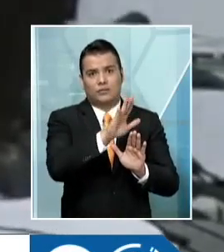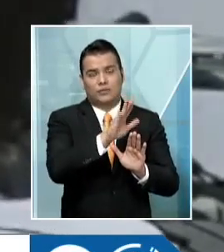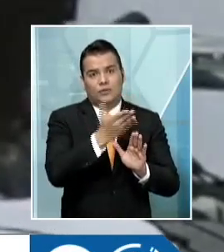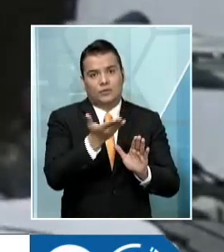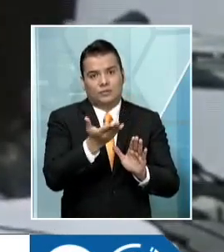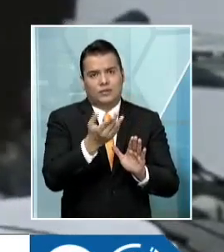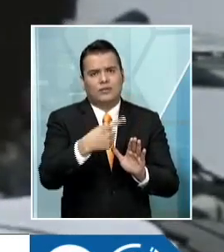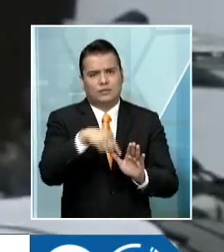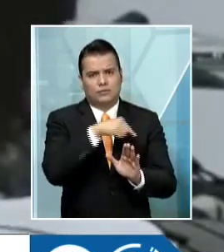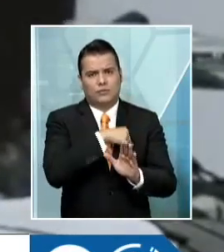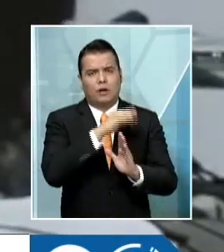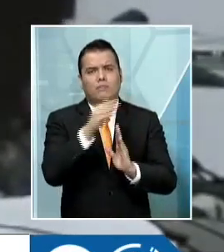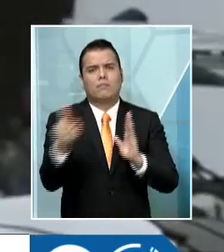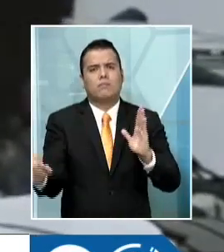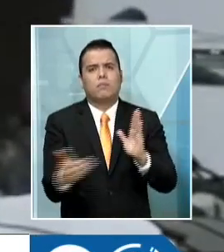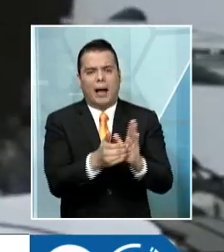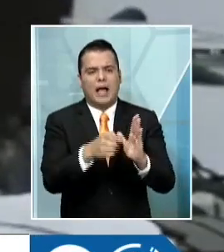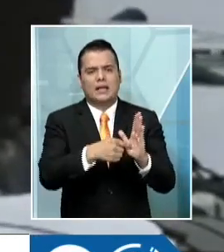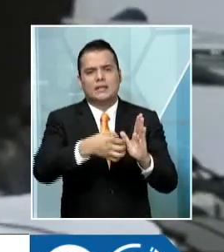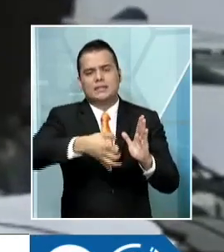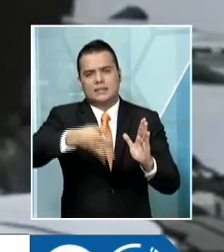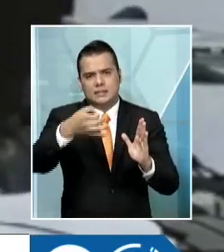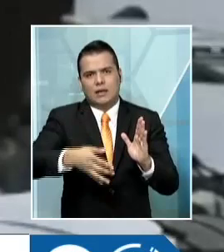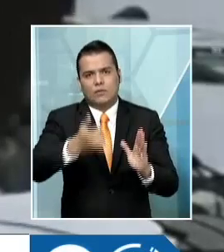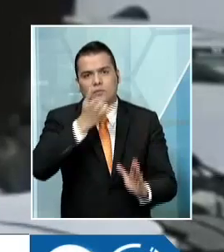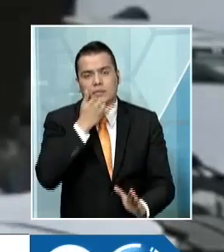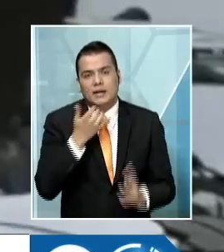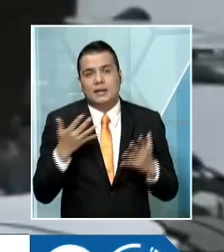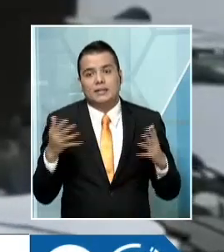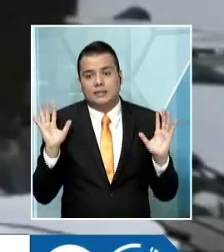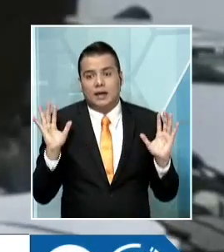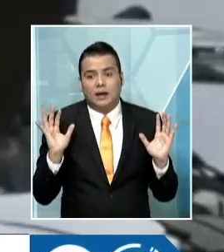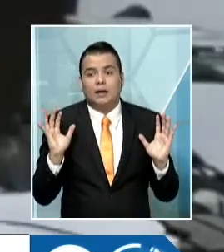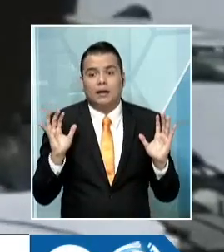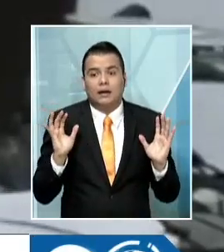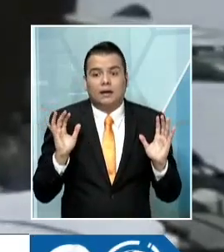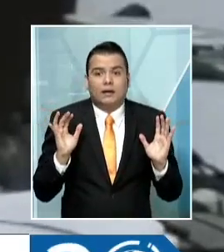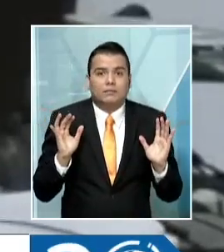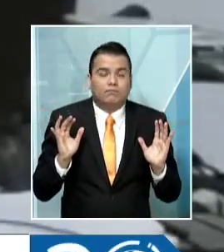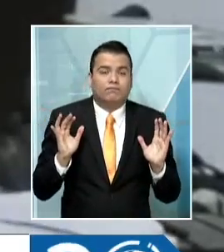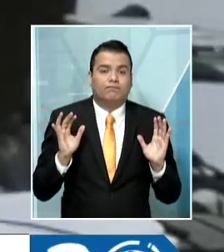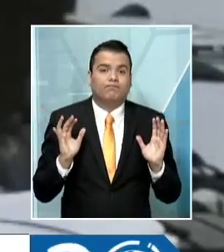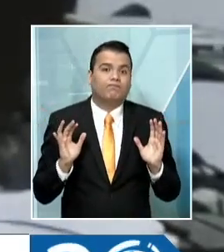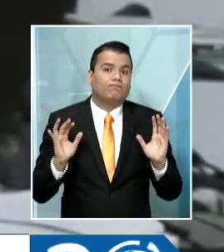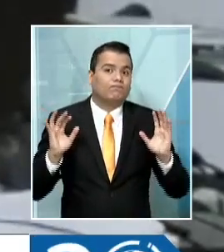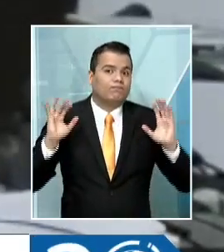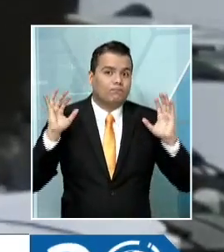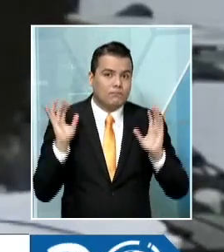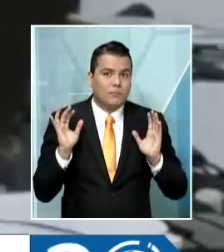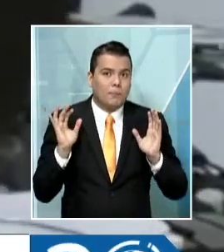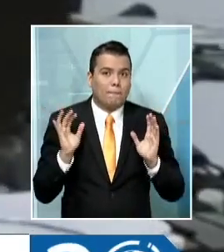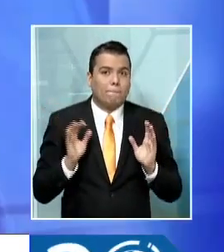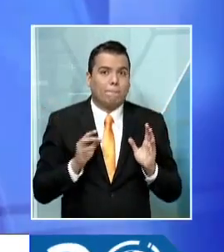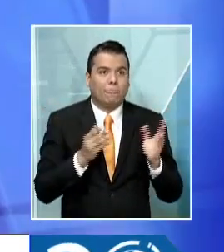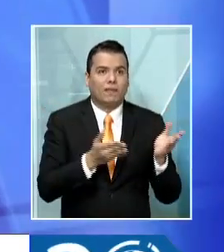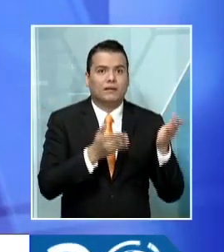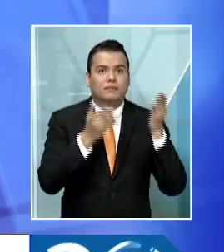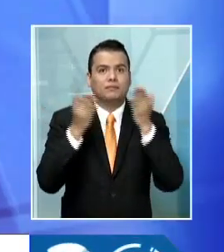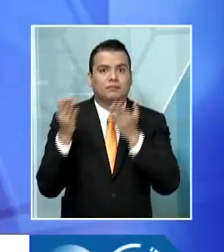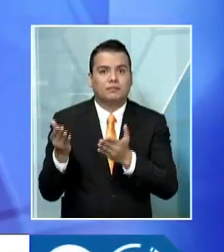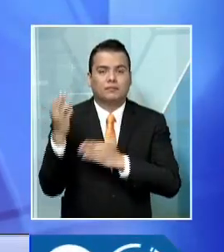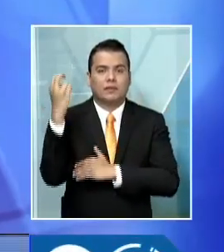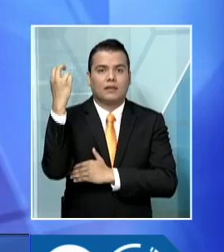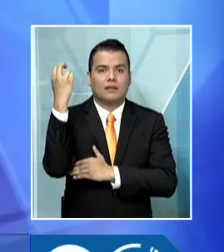quien denunciaremos penalmente ante las autoridades correspondientes. En este caso, se dará traslado a la